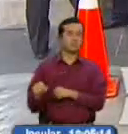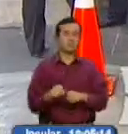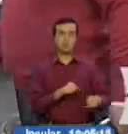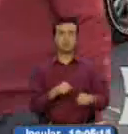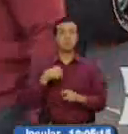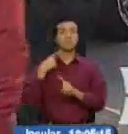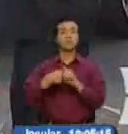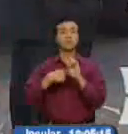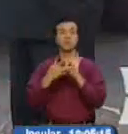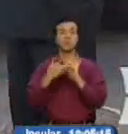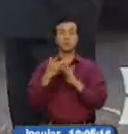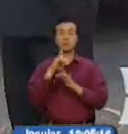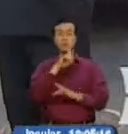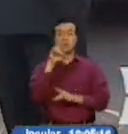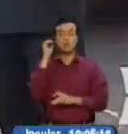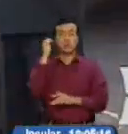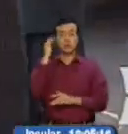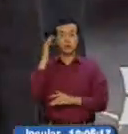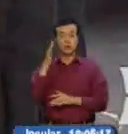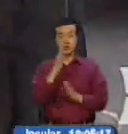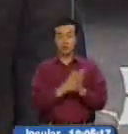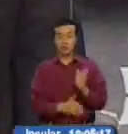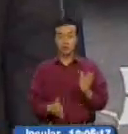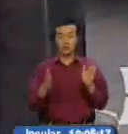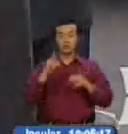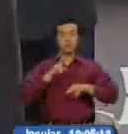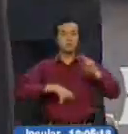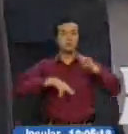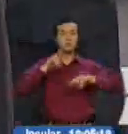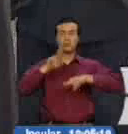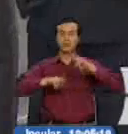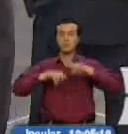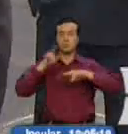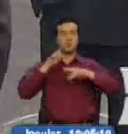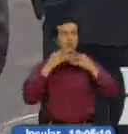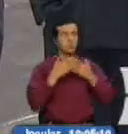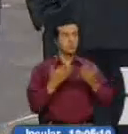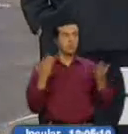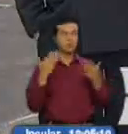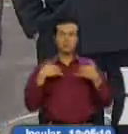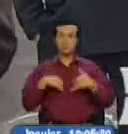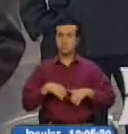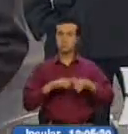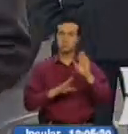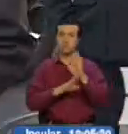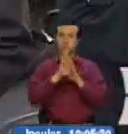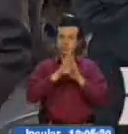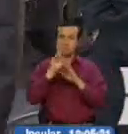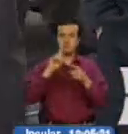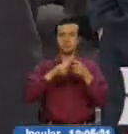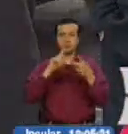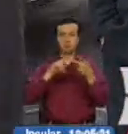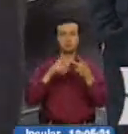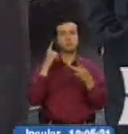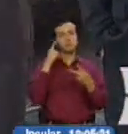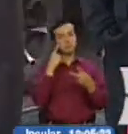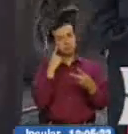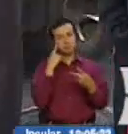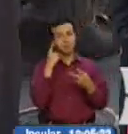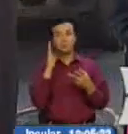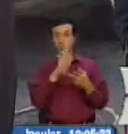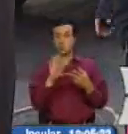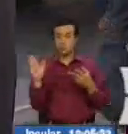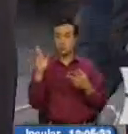abril. 100 días en los cuales la reconstrucción física avanza en cuanto a la posibilidad de volver